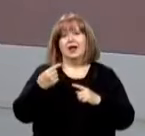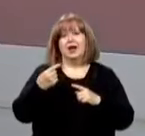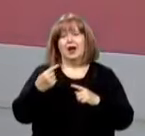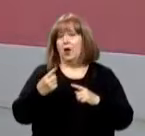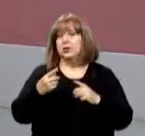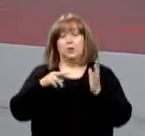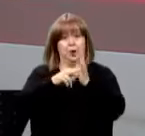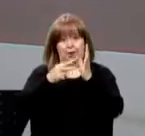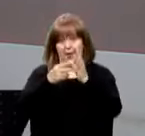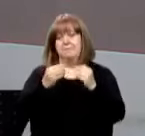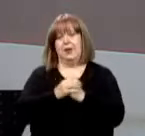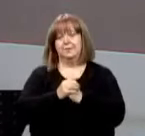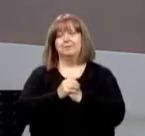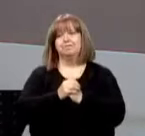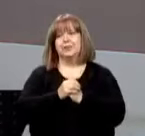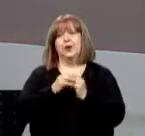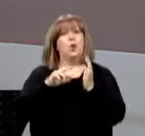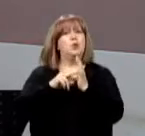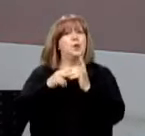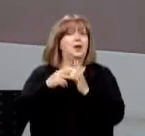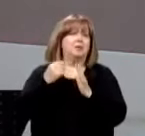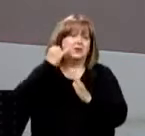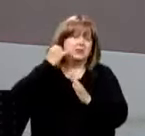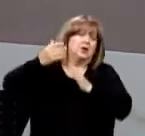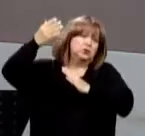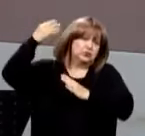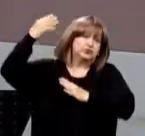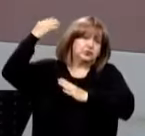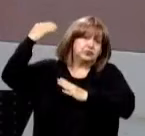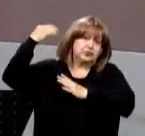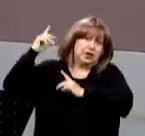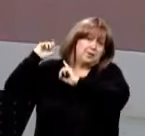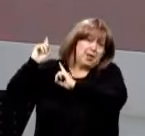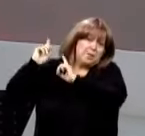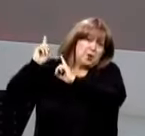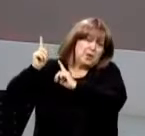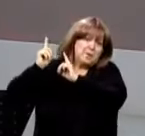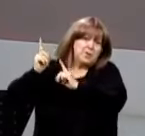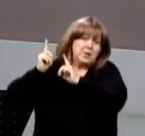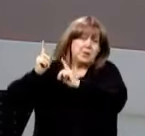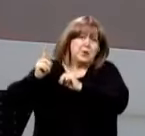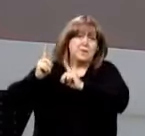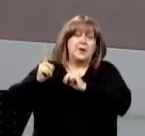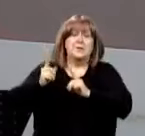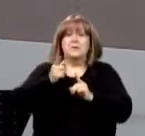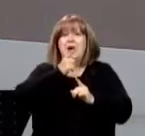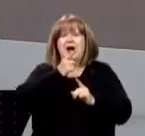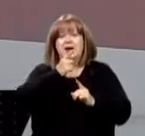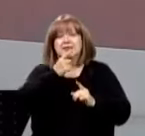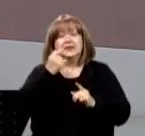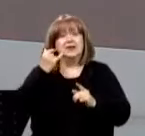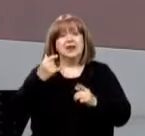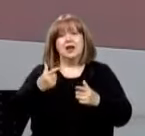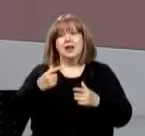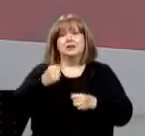Explotó es otro conflicto, y sí. Es un conflicto que ya viene desde hace mucho tiempo, ¿no? En estas desigualdades que hay en la cadena, ¿no? Donde